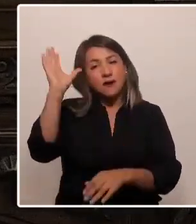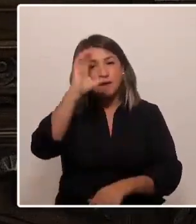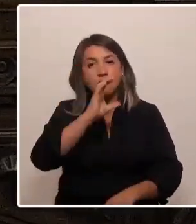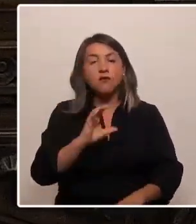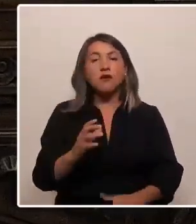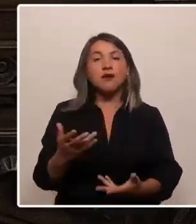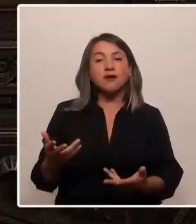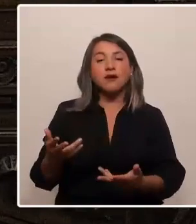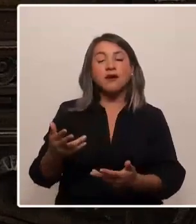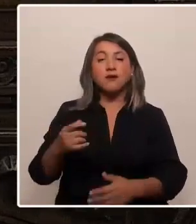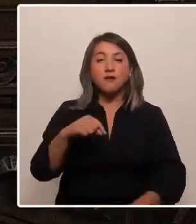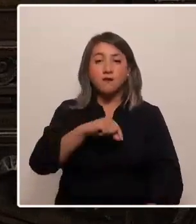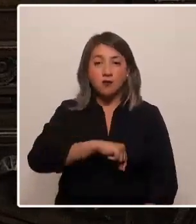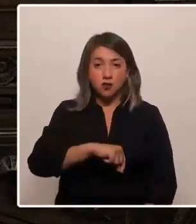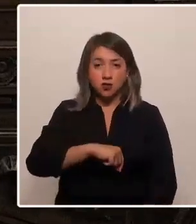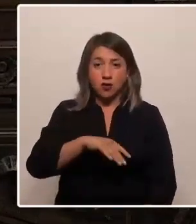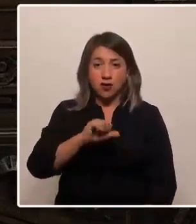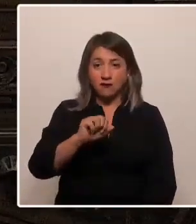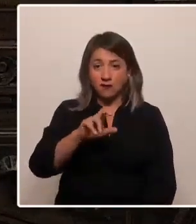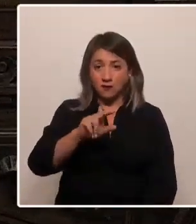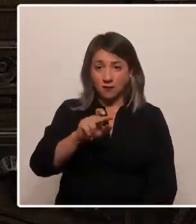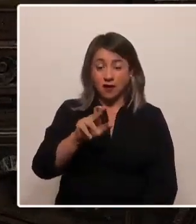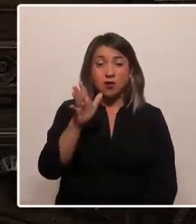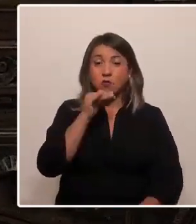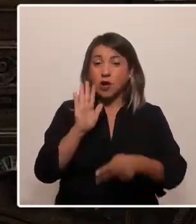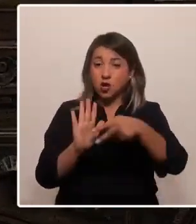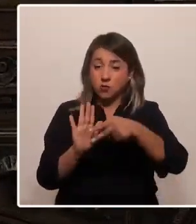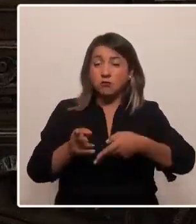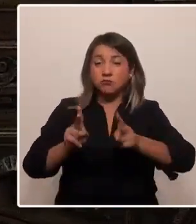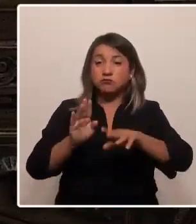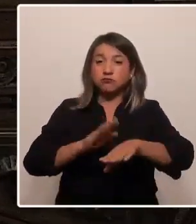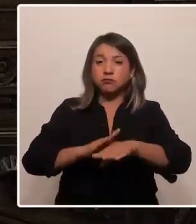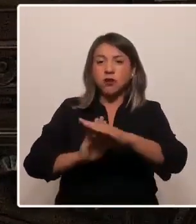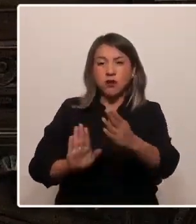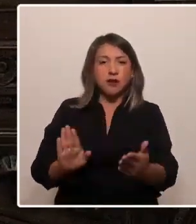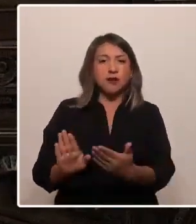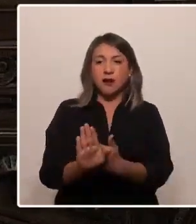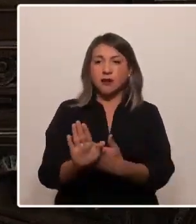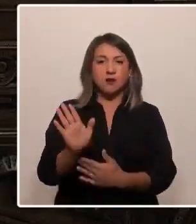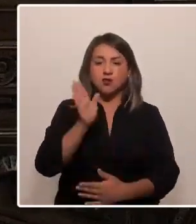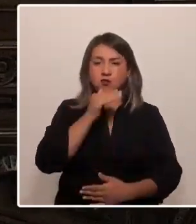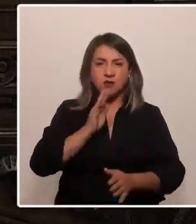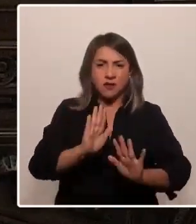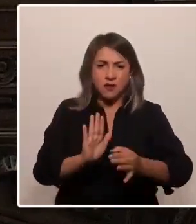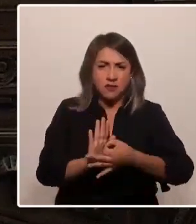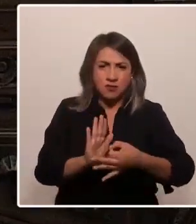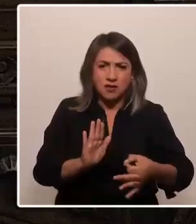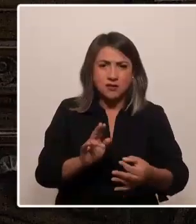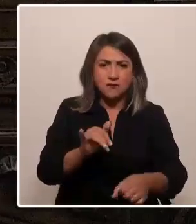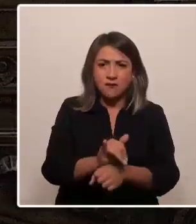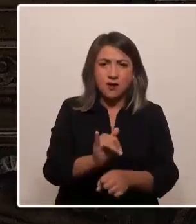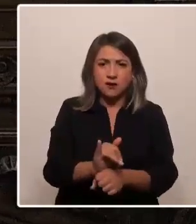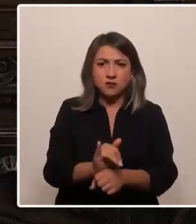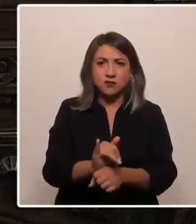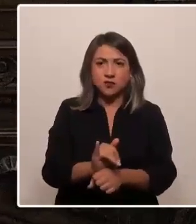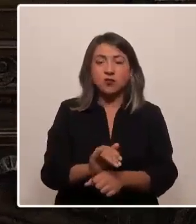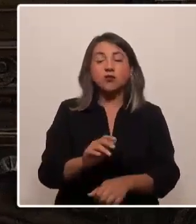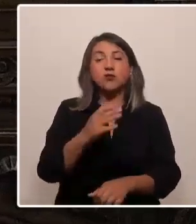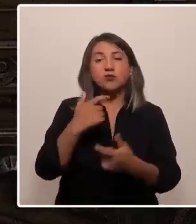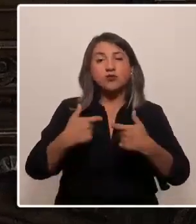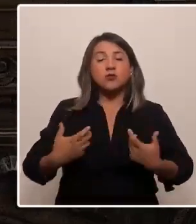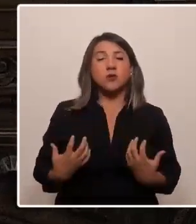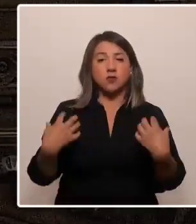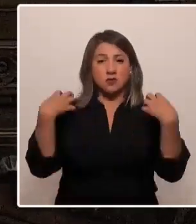los fondos de pensiones. No hay norma que lo habilite ni constituyente siquiera que lo haya mencionado. Sabemos la responsabilidad con la